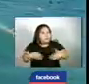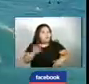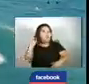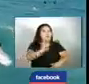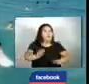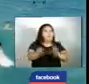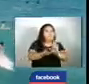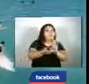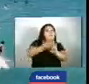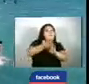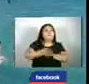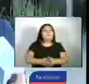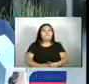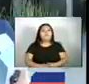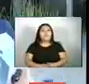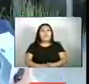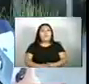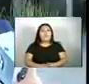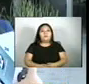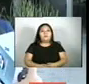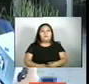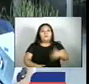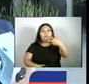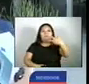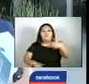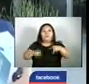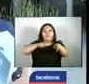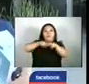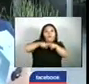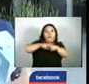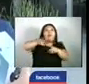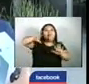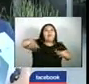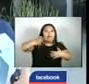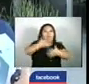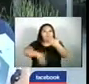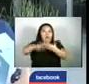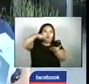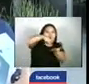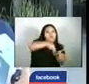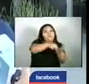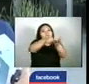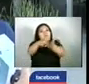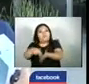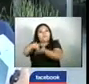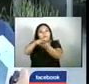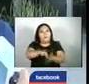las estadísticas. Son 3 torneos, el primero será el